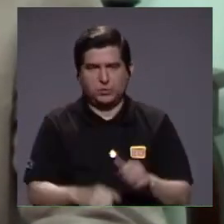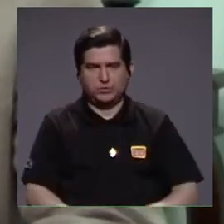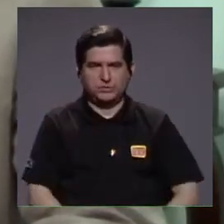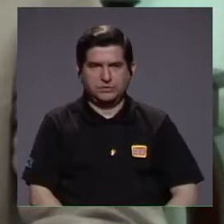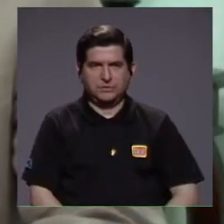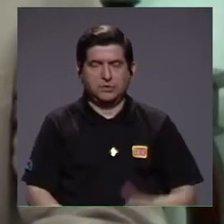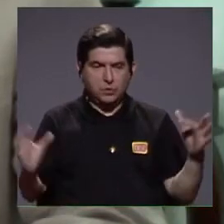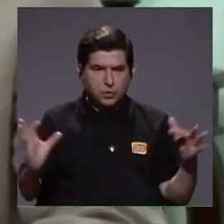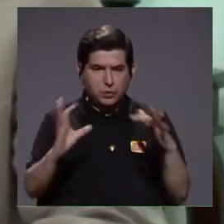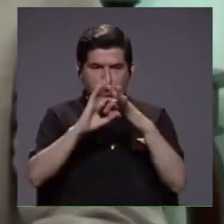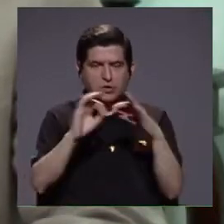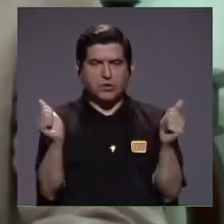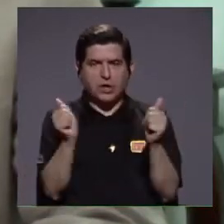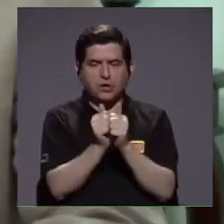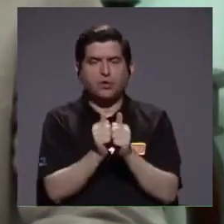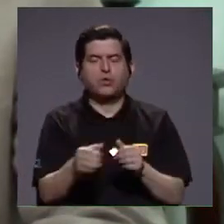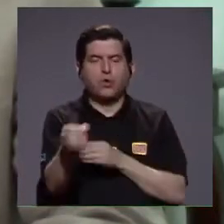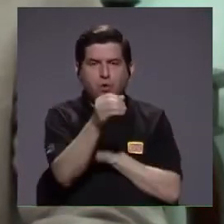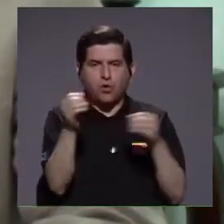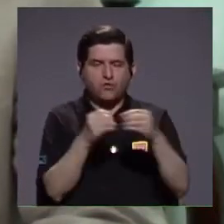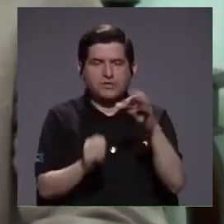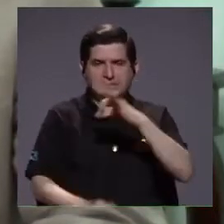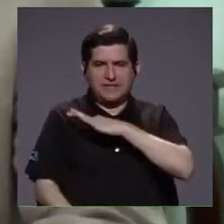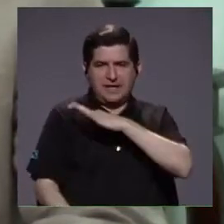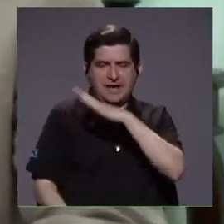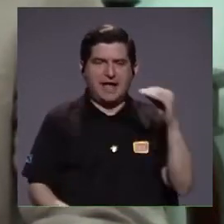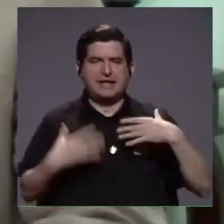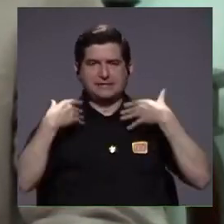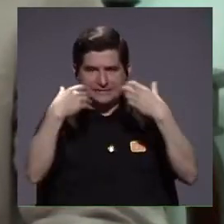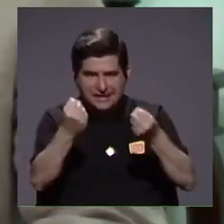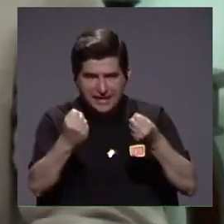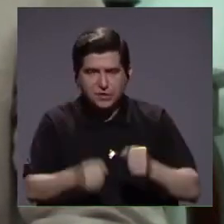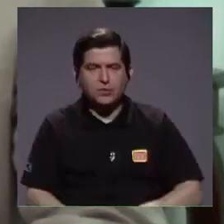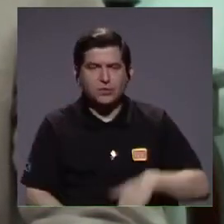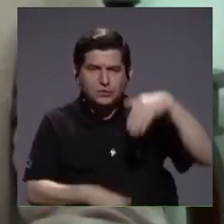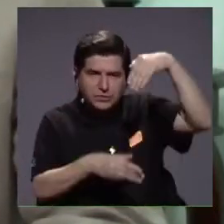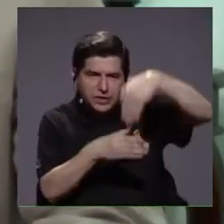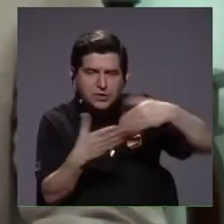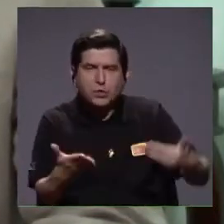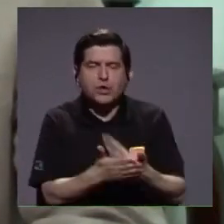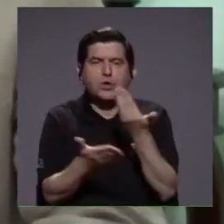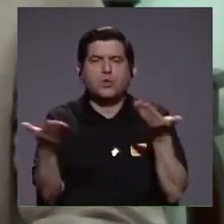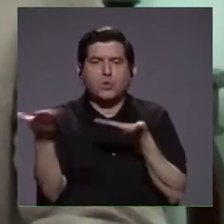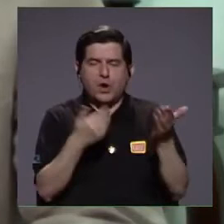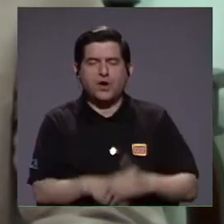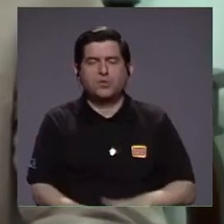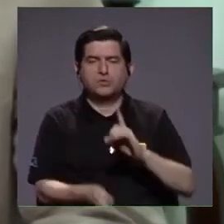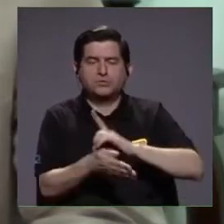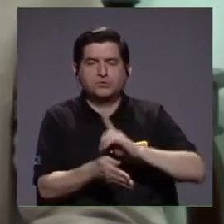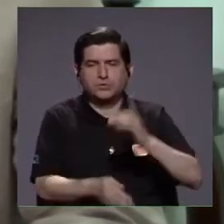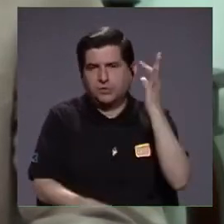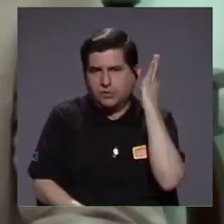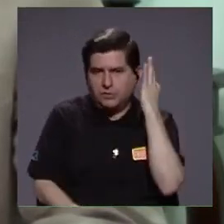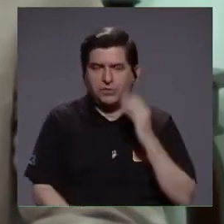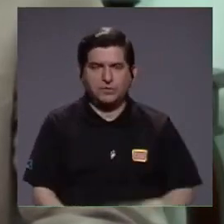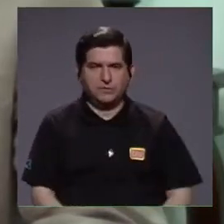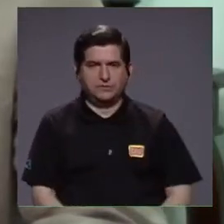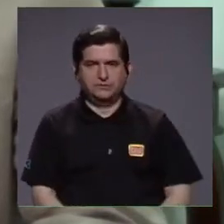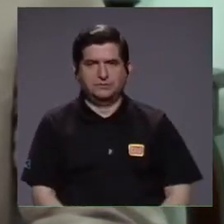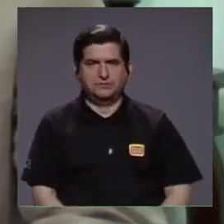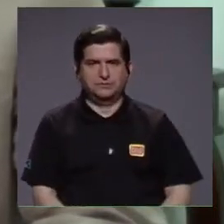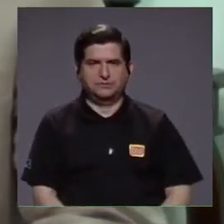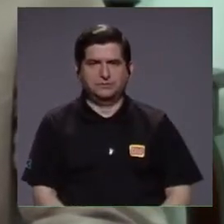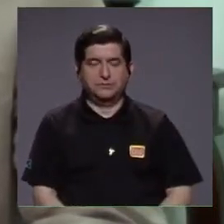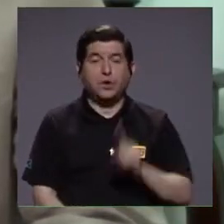salud en coordinación con la Oficina de Bienestar y Salud, introduciendo nuevos servicios como ginecología, por